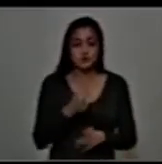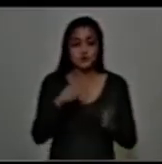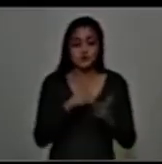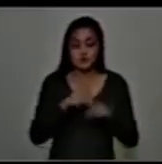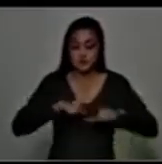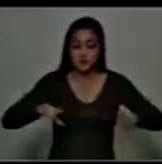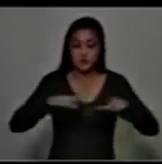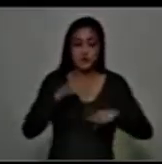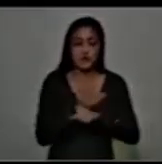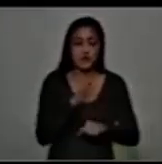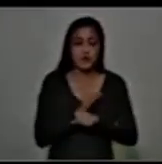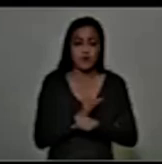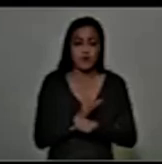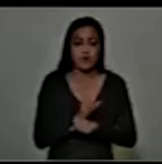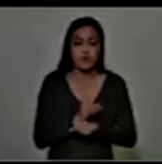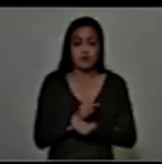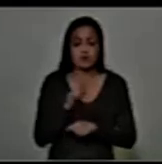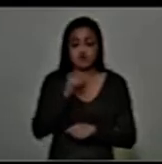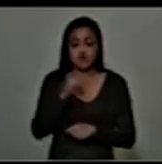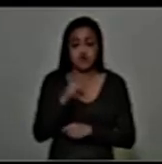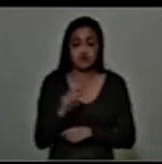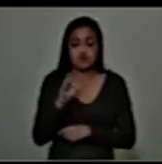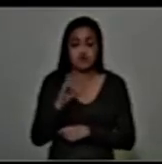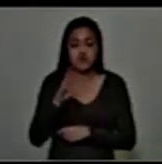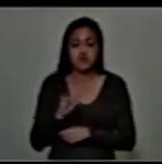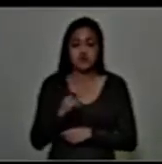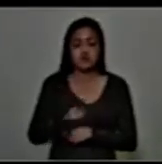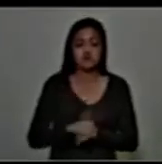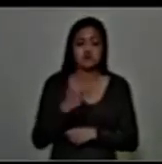de los cuales encontramos